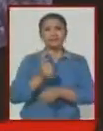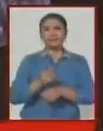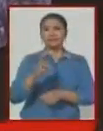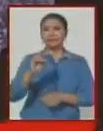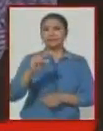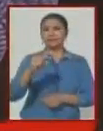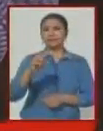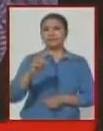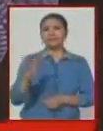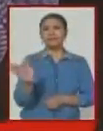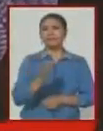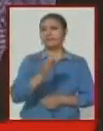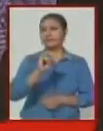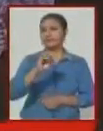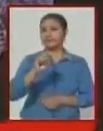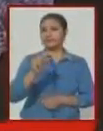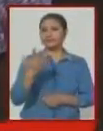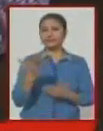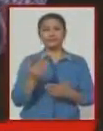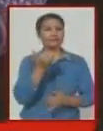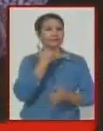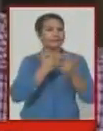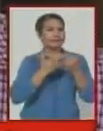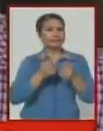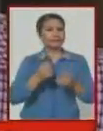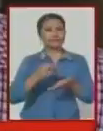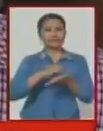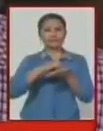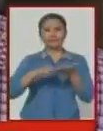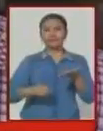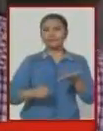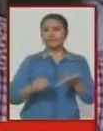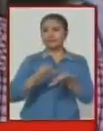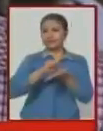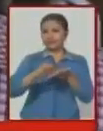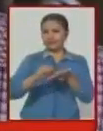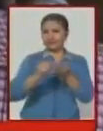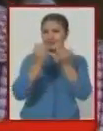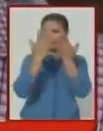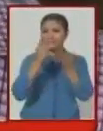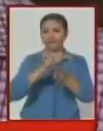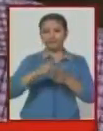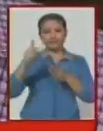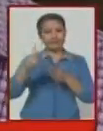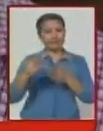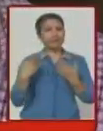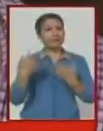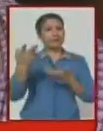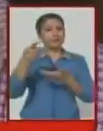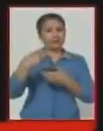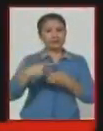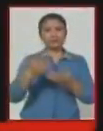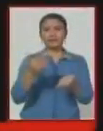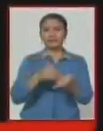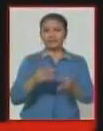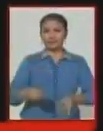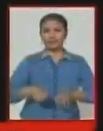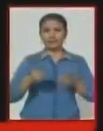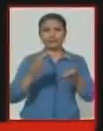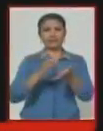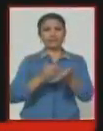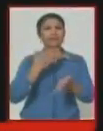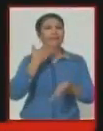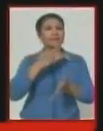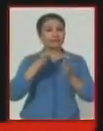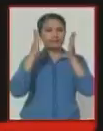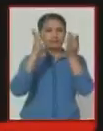Roger Moreno y Isis Yapis, en la cual se equivocaron de extirpar el riñón sano, lamentó que la profesional se vea involucrada en otra denuncia de negligencia